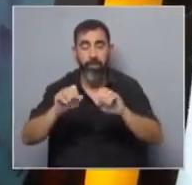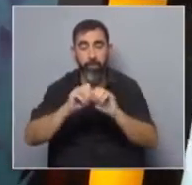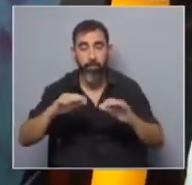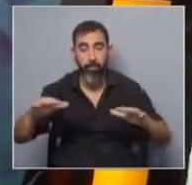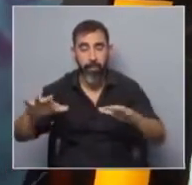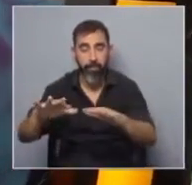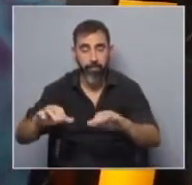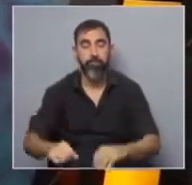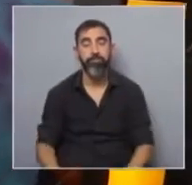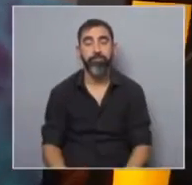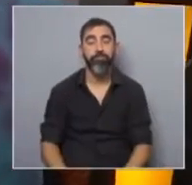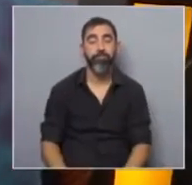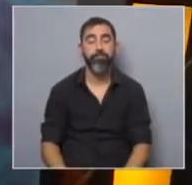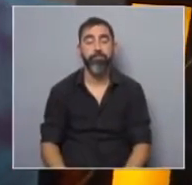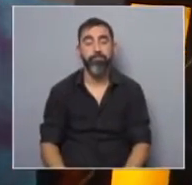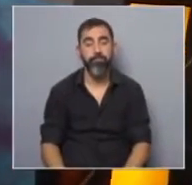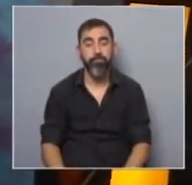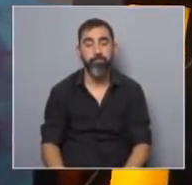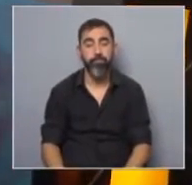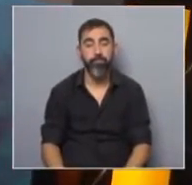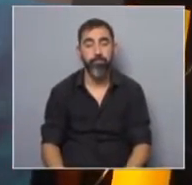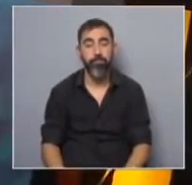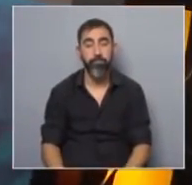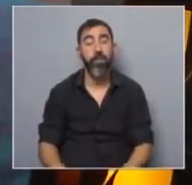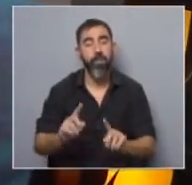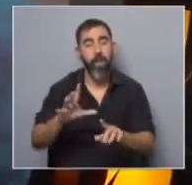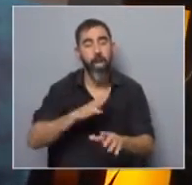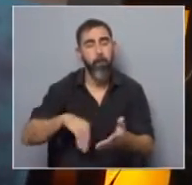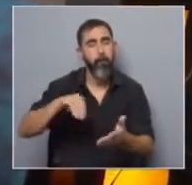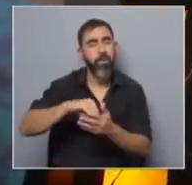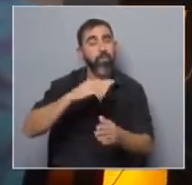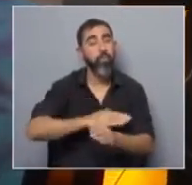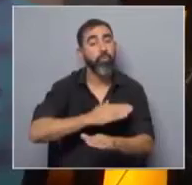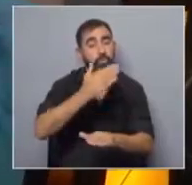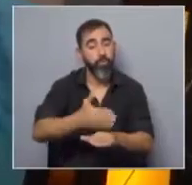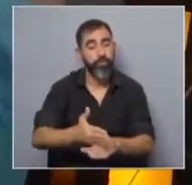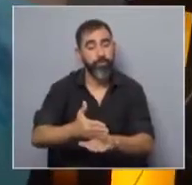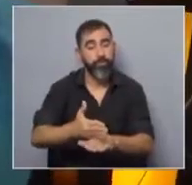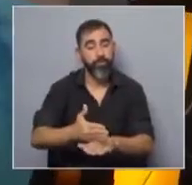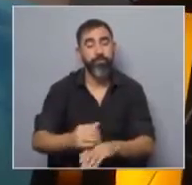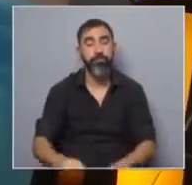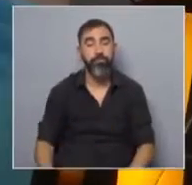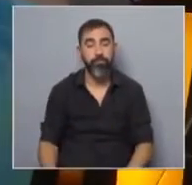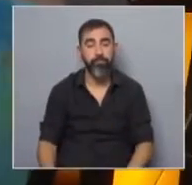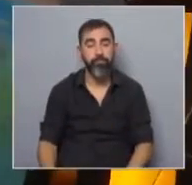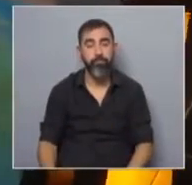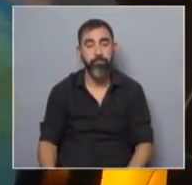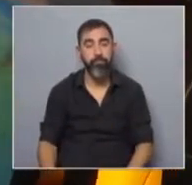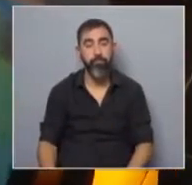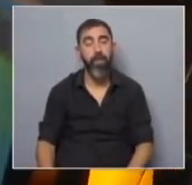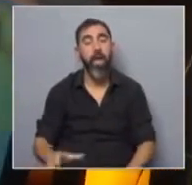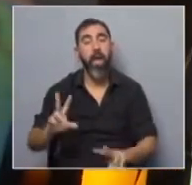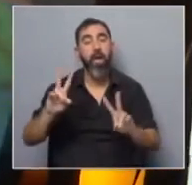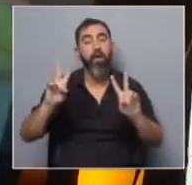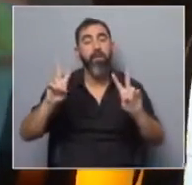pandemia. Entonces, y después hay otras secuelas, o más bien hay aspectos de la